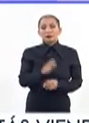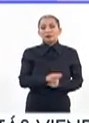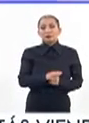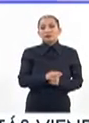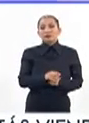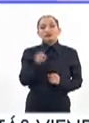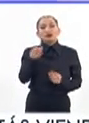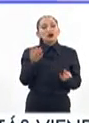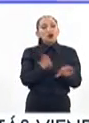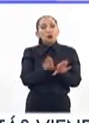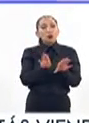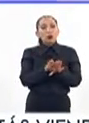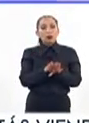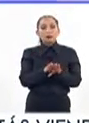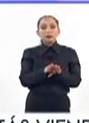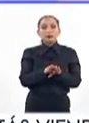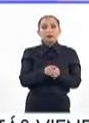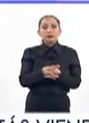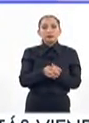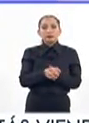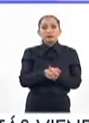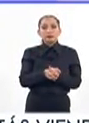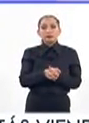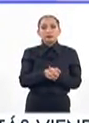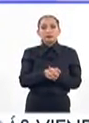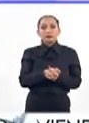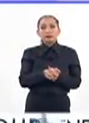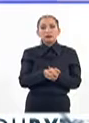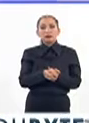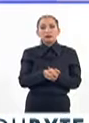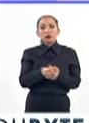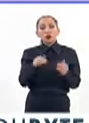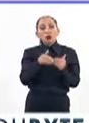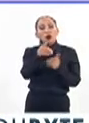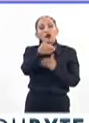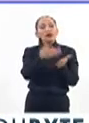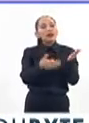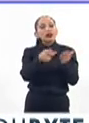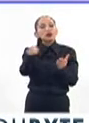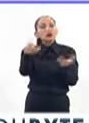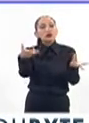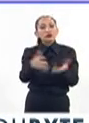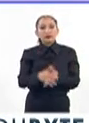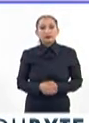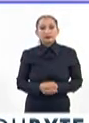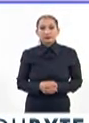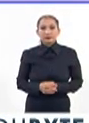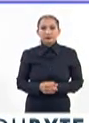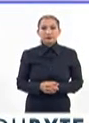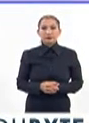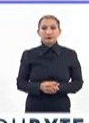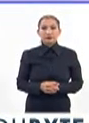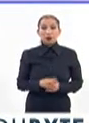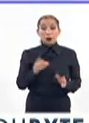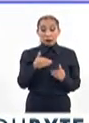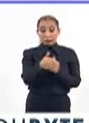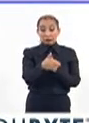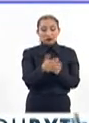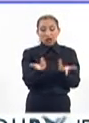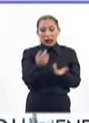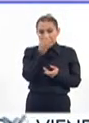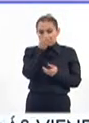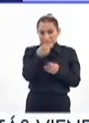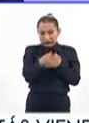son ¿Qué hay por delante todavía con esto? Pues mira, ya ni tan por delante, en realidad ya